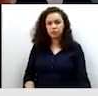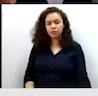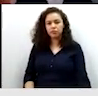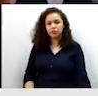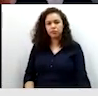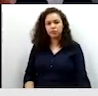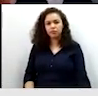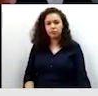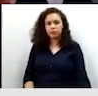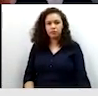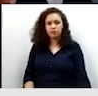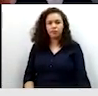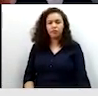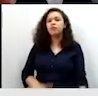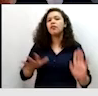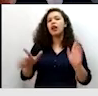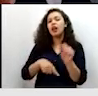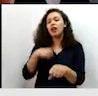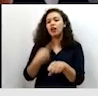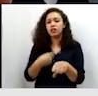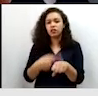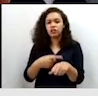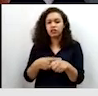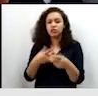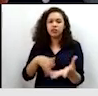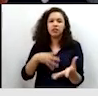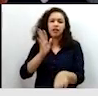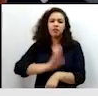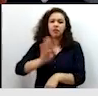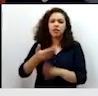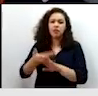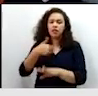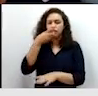Y pues prácticamente las enfermedades son similares a las que ya habíamos comentado.